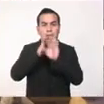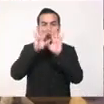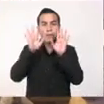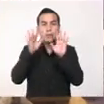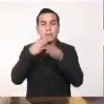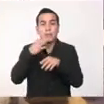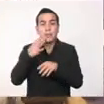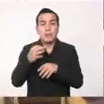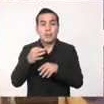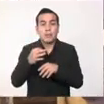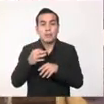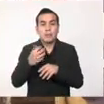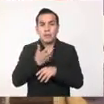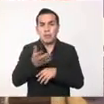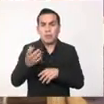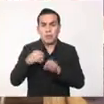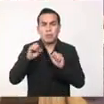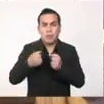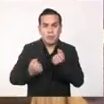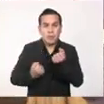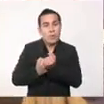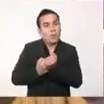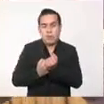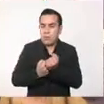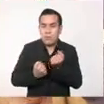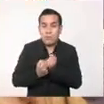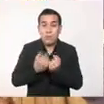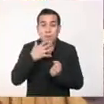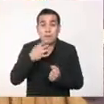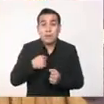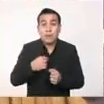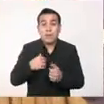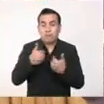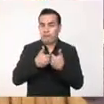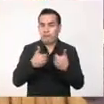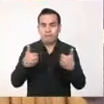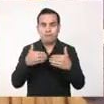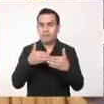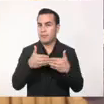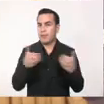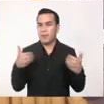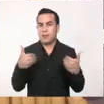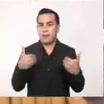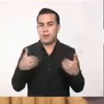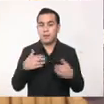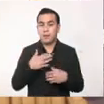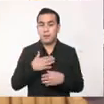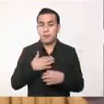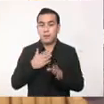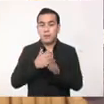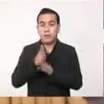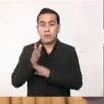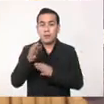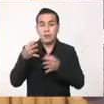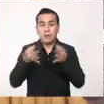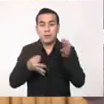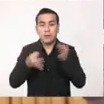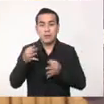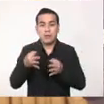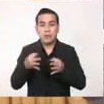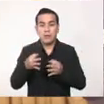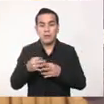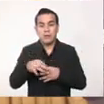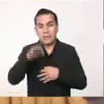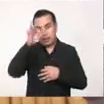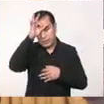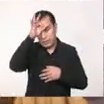Evidentemente, puede haber argumentos a favor o en contra, yo no puedo entrar en esto porque soy licenciado en Derecho, pero muy